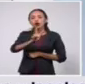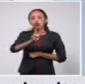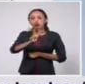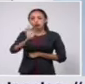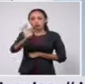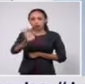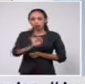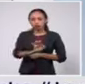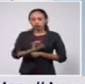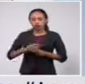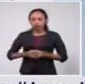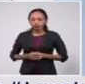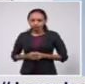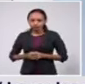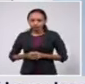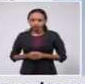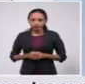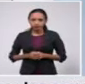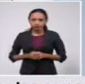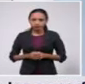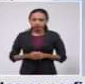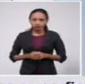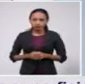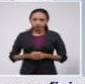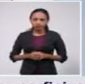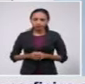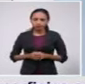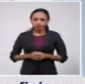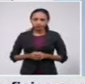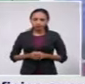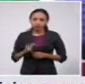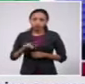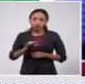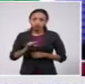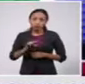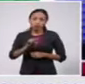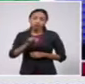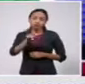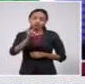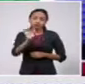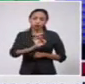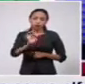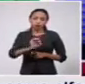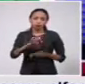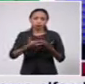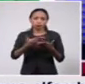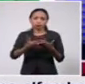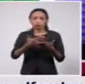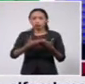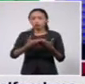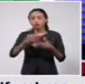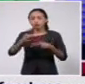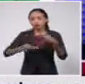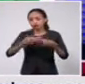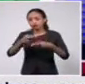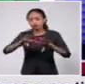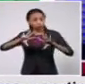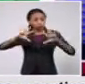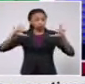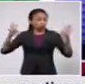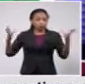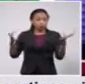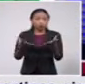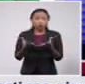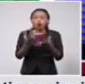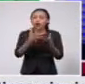2,42% de positividad de las muestras analizadas. De todos los territorios se analizan